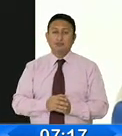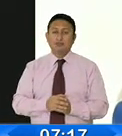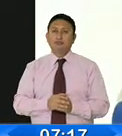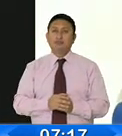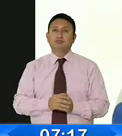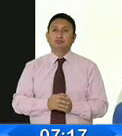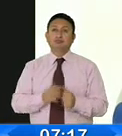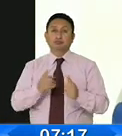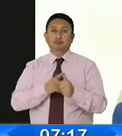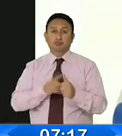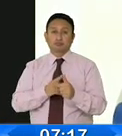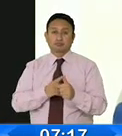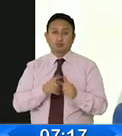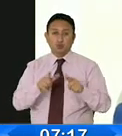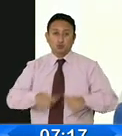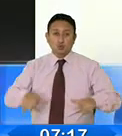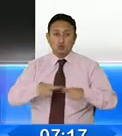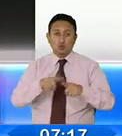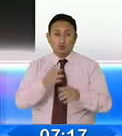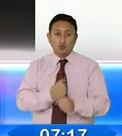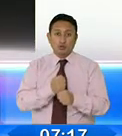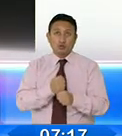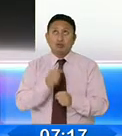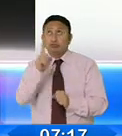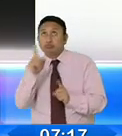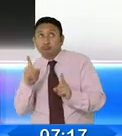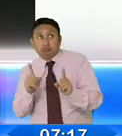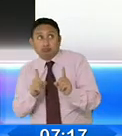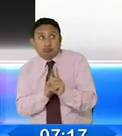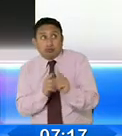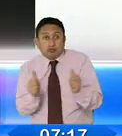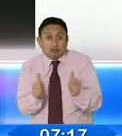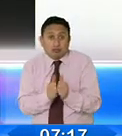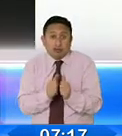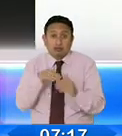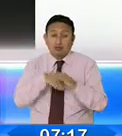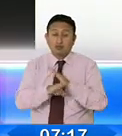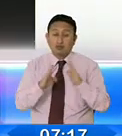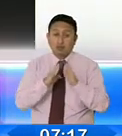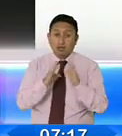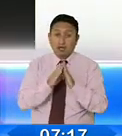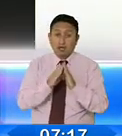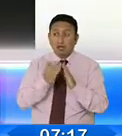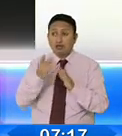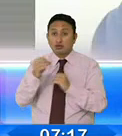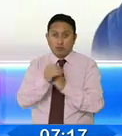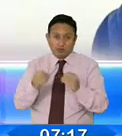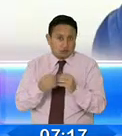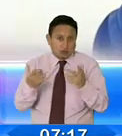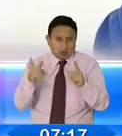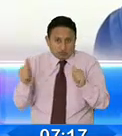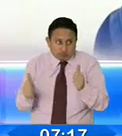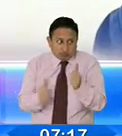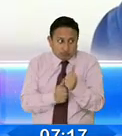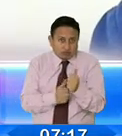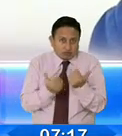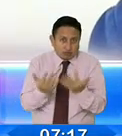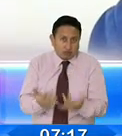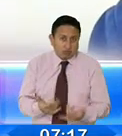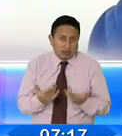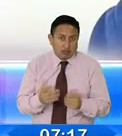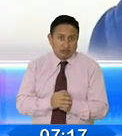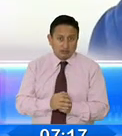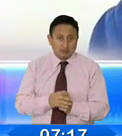de ubicarse y colocarse en sitios seguros dentro de la infraestructura y esperar a